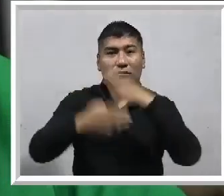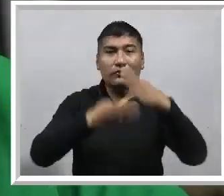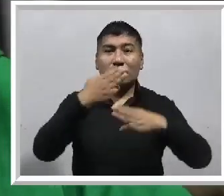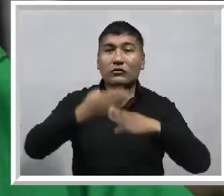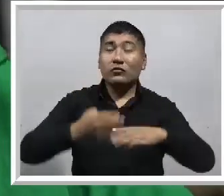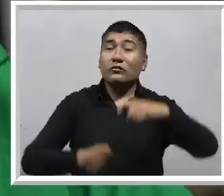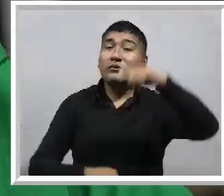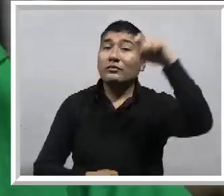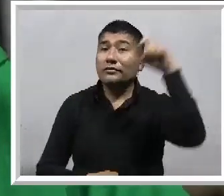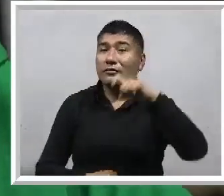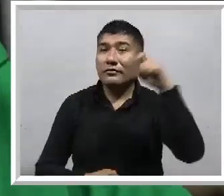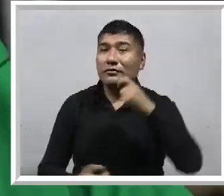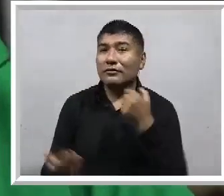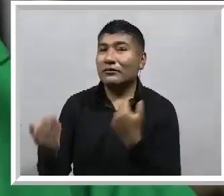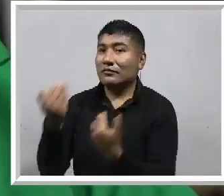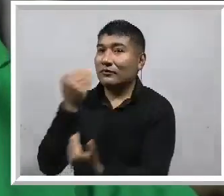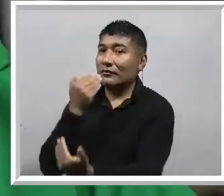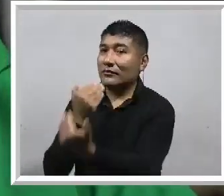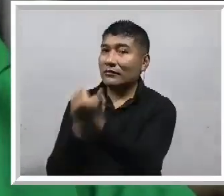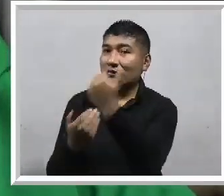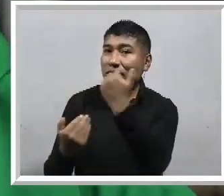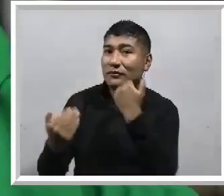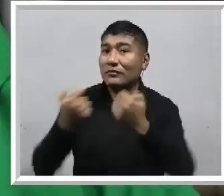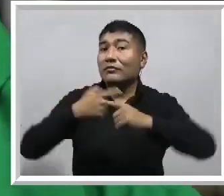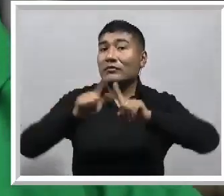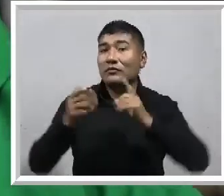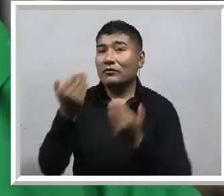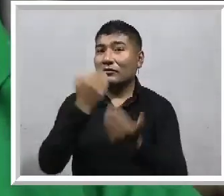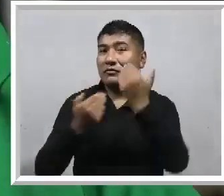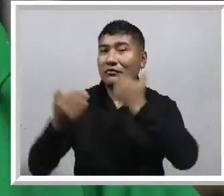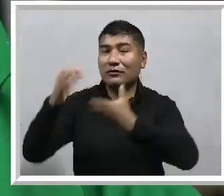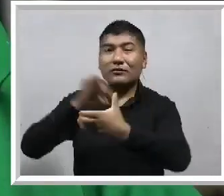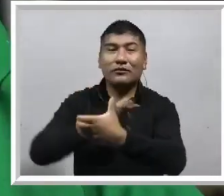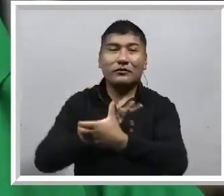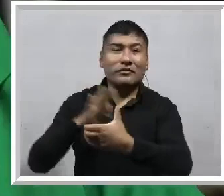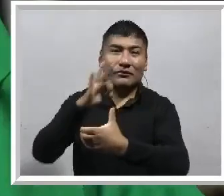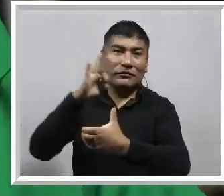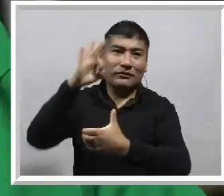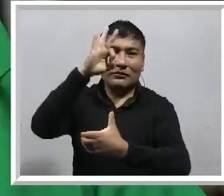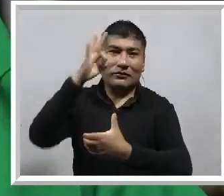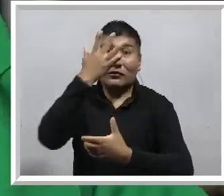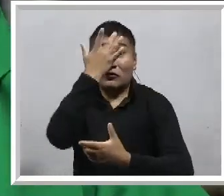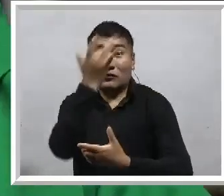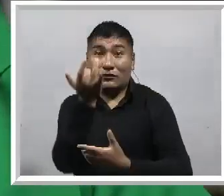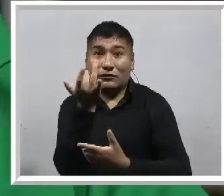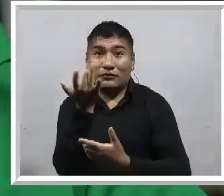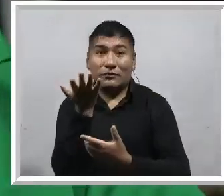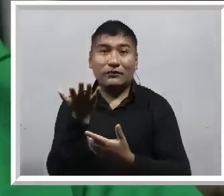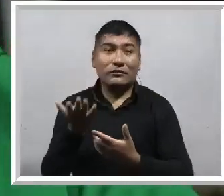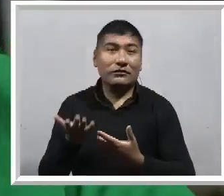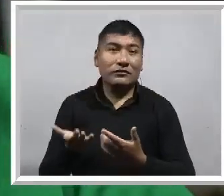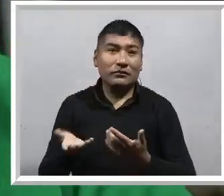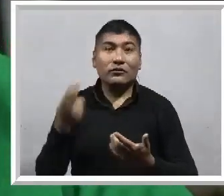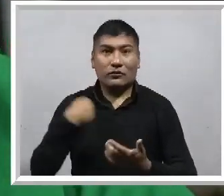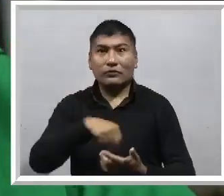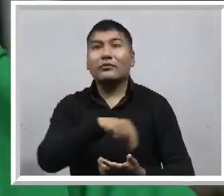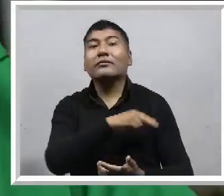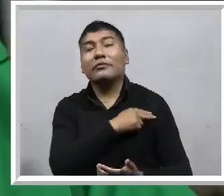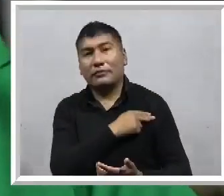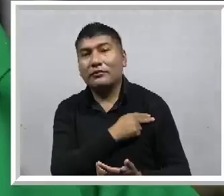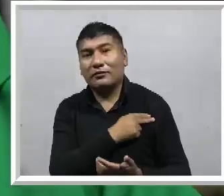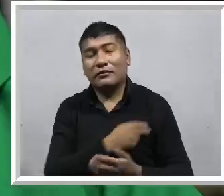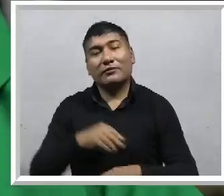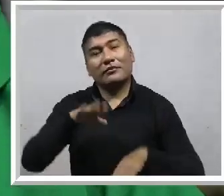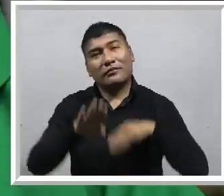necesita alimento pero el alimento espiritual no porque estamos